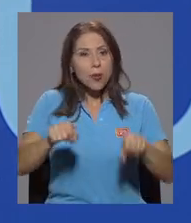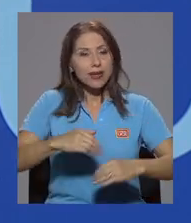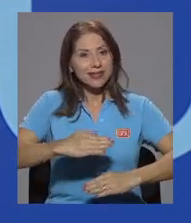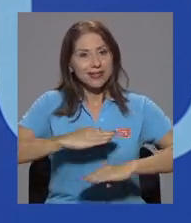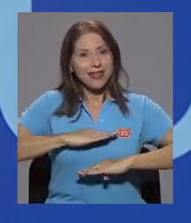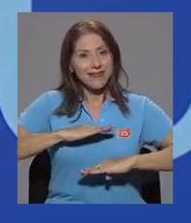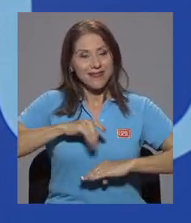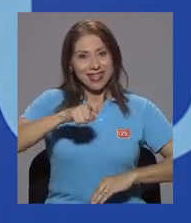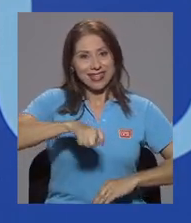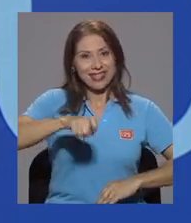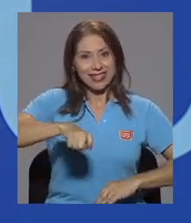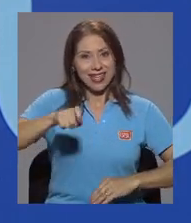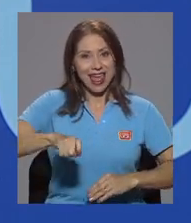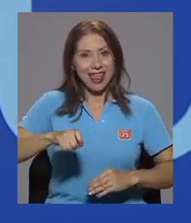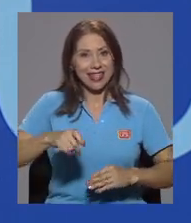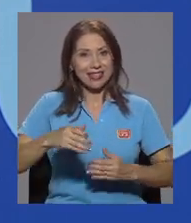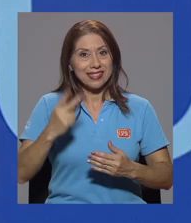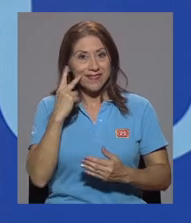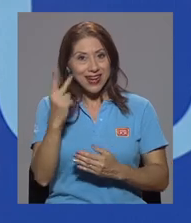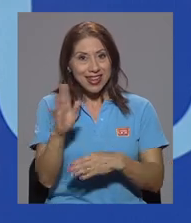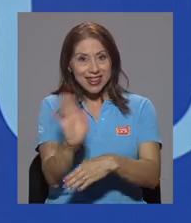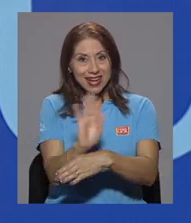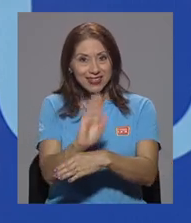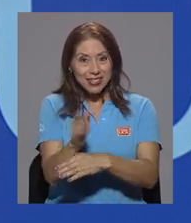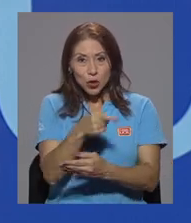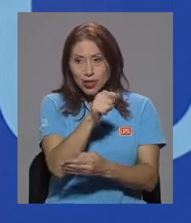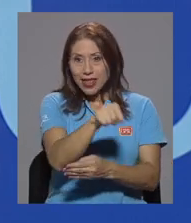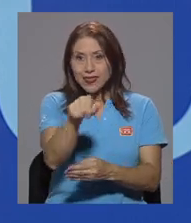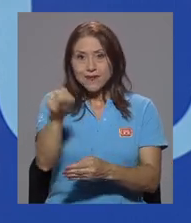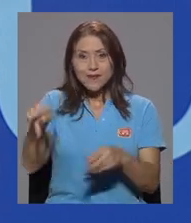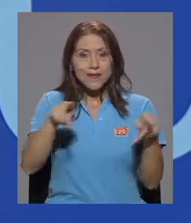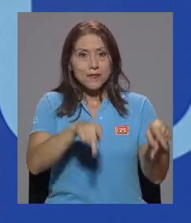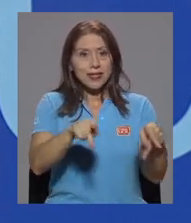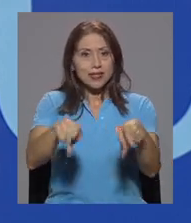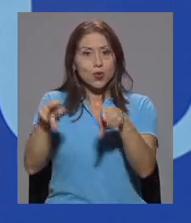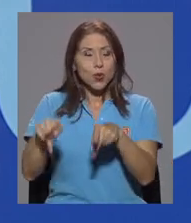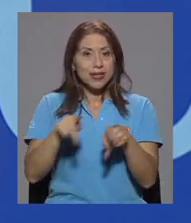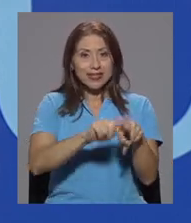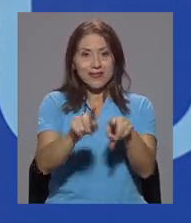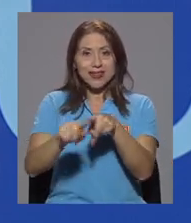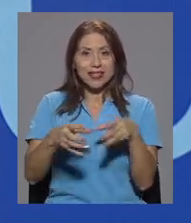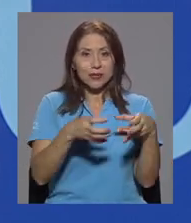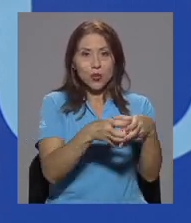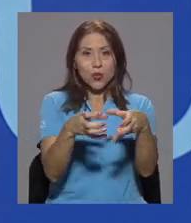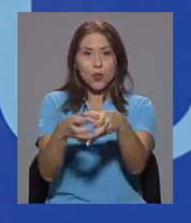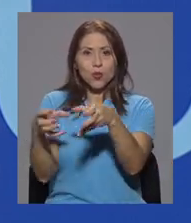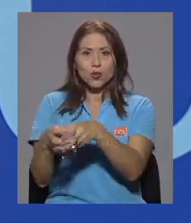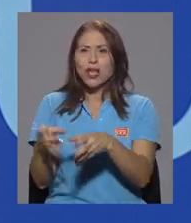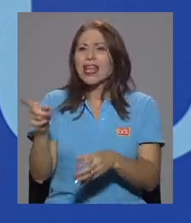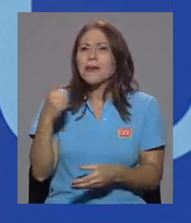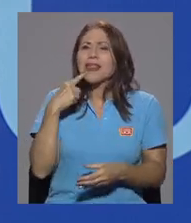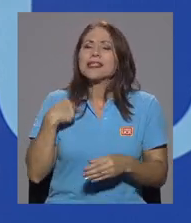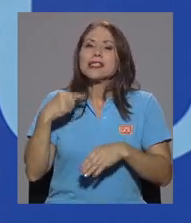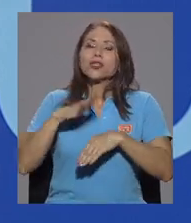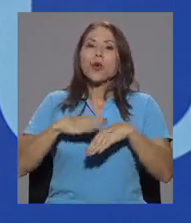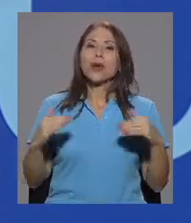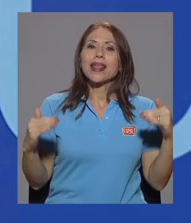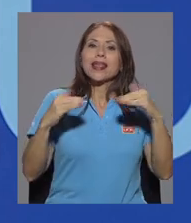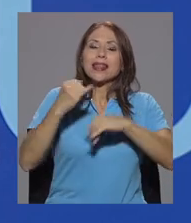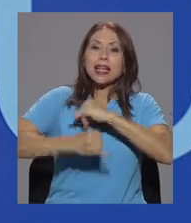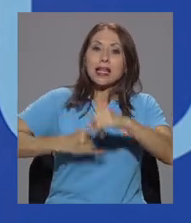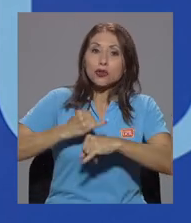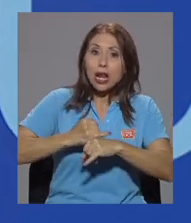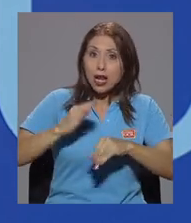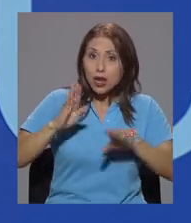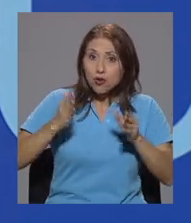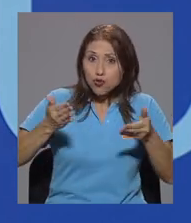necesidades de ver televisión de estos públicos que me decís un poco de lo internacional han tenido que hacer nuevos convenios nuevos